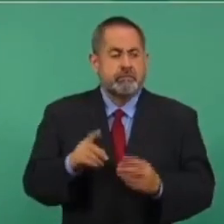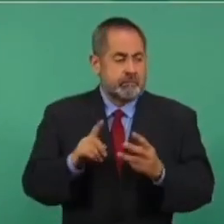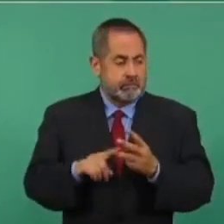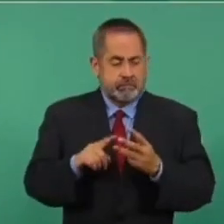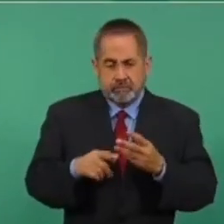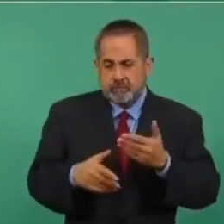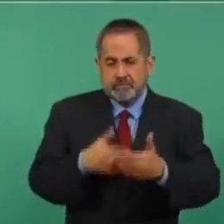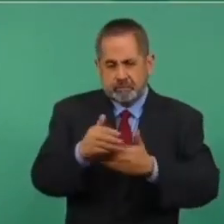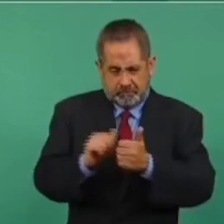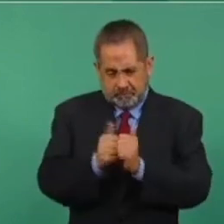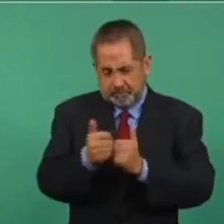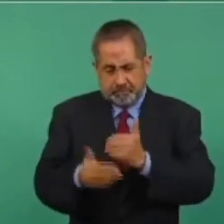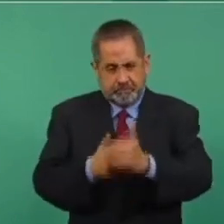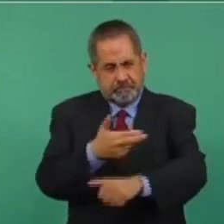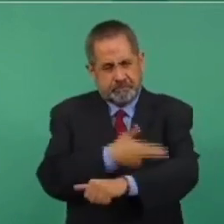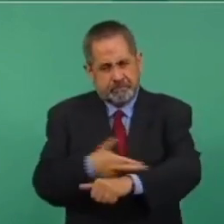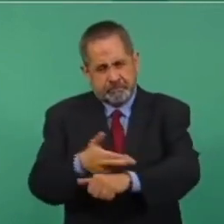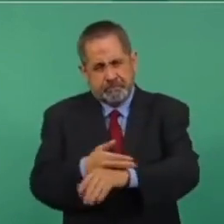conducir la transición